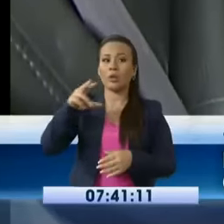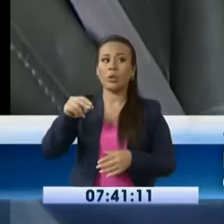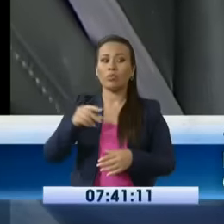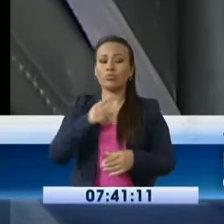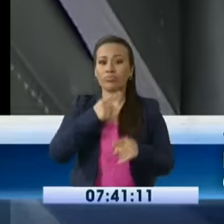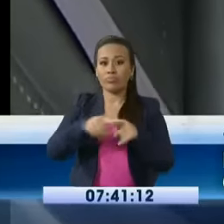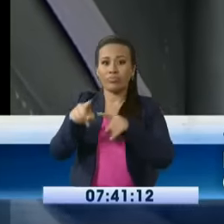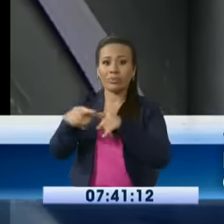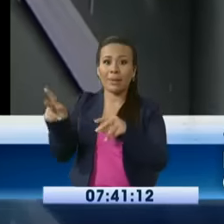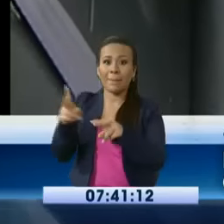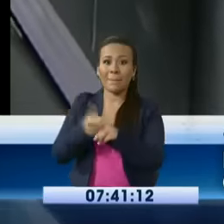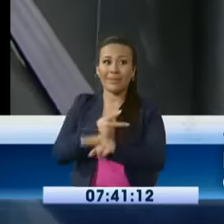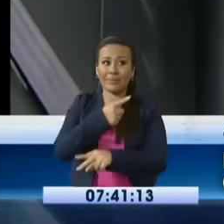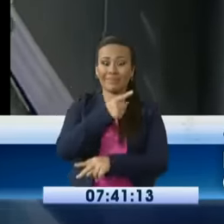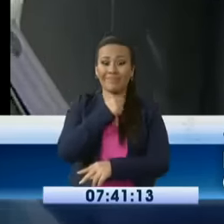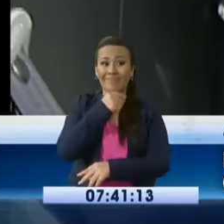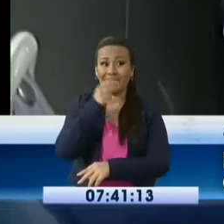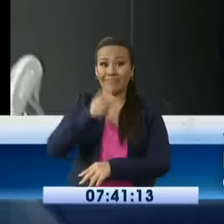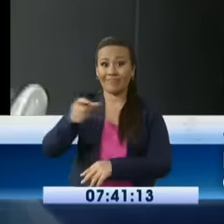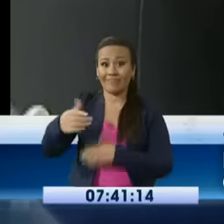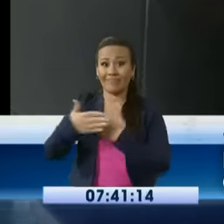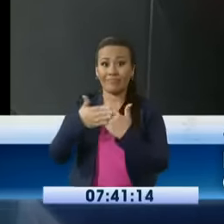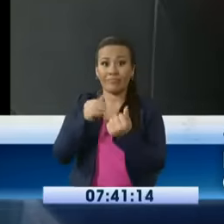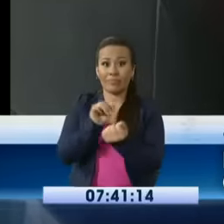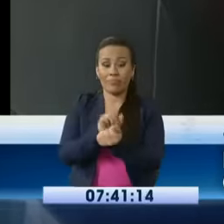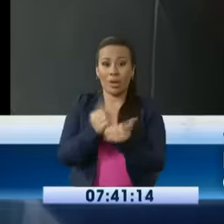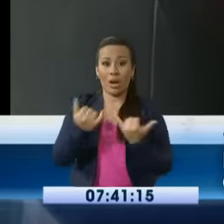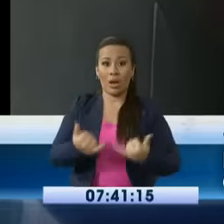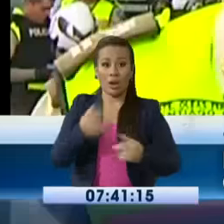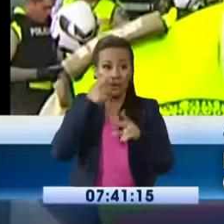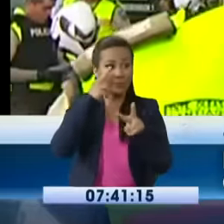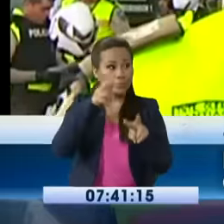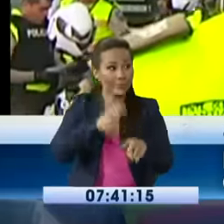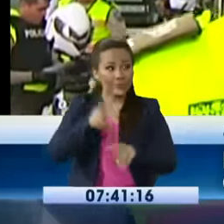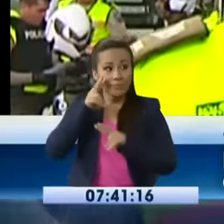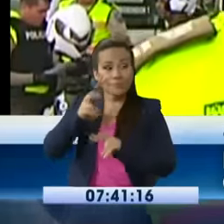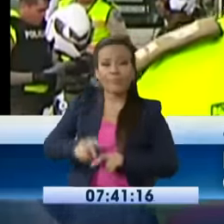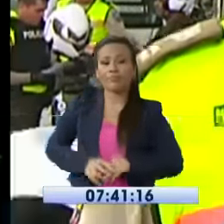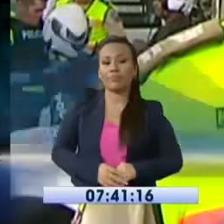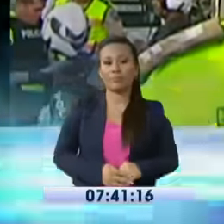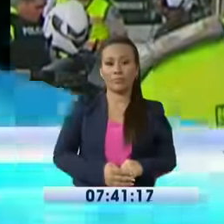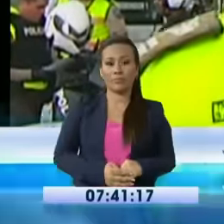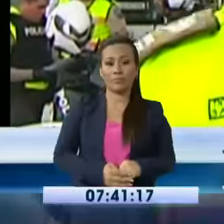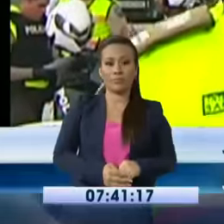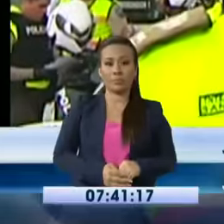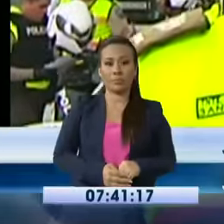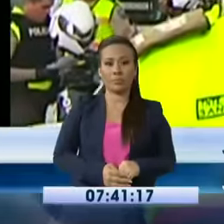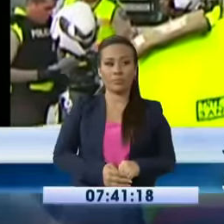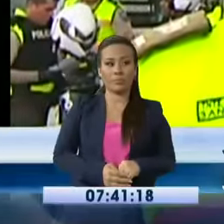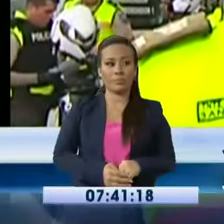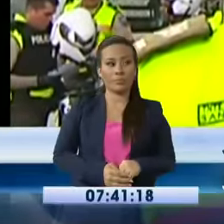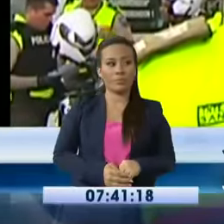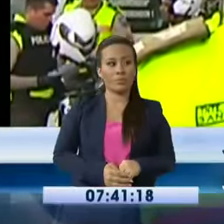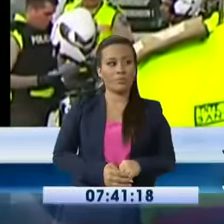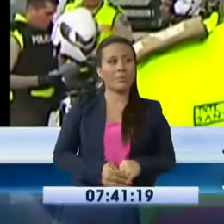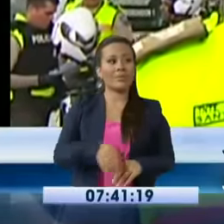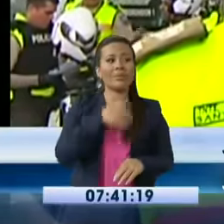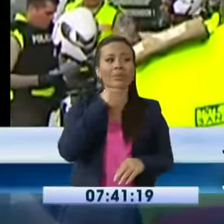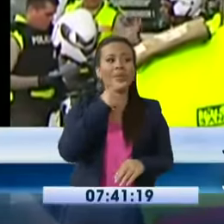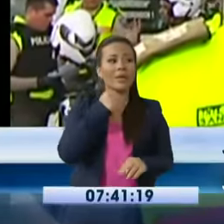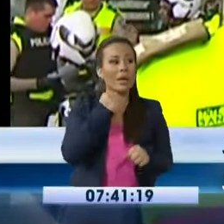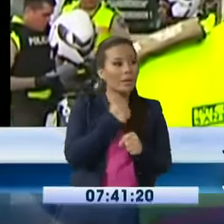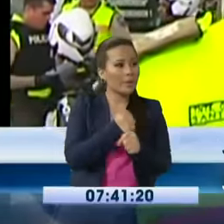delitos con los sujetos aprehendidos. En torno de las investigaciones podemos nosotros determinar quién ha estado